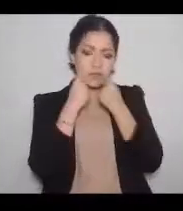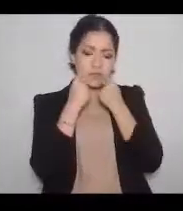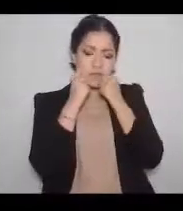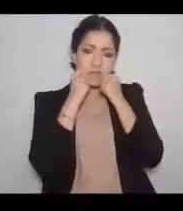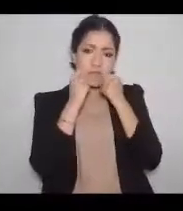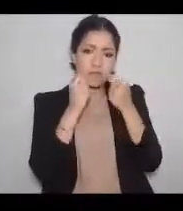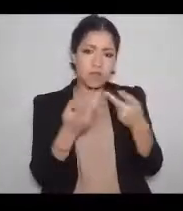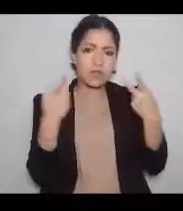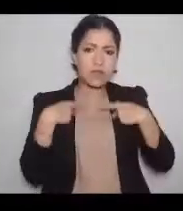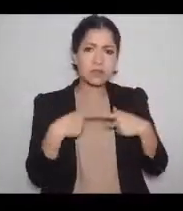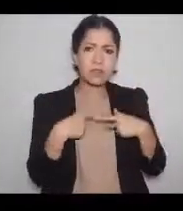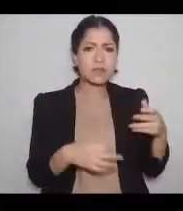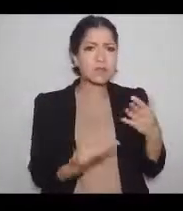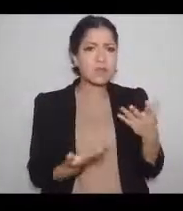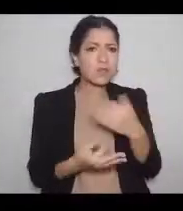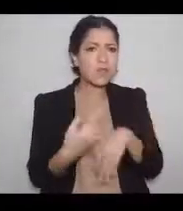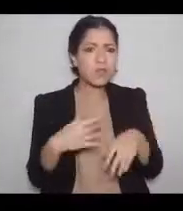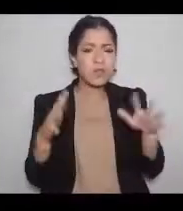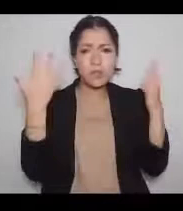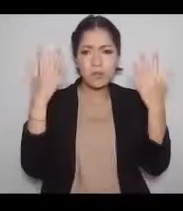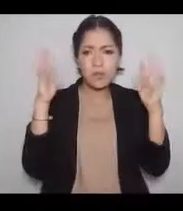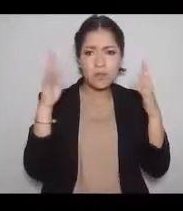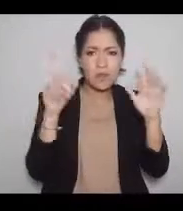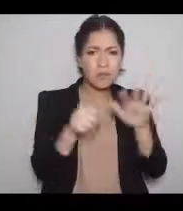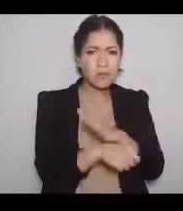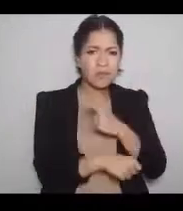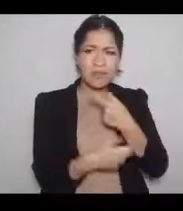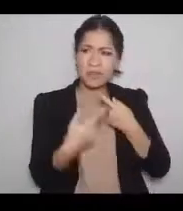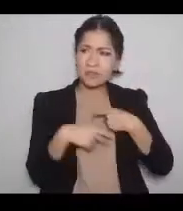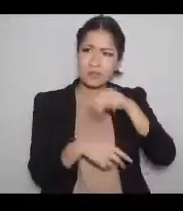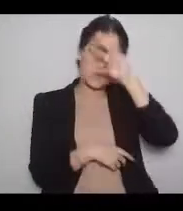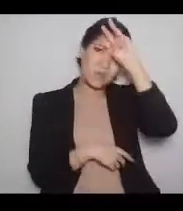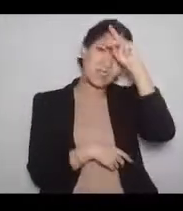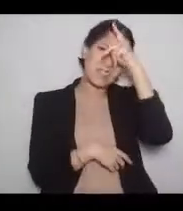La gente de Monterrey es muy extraña.